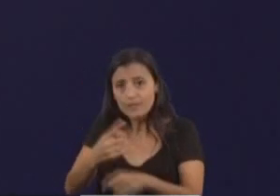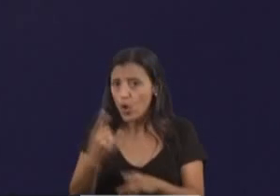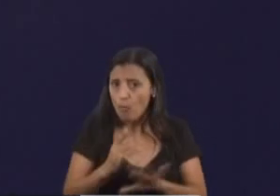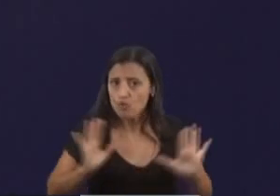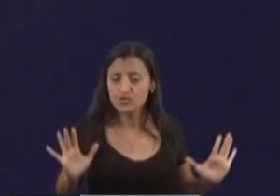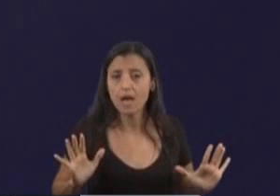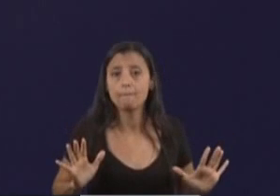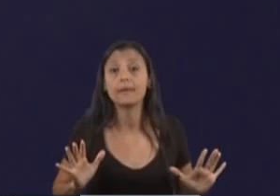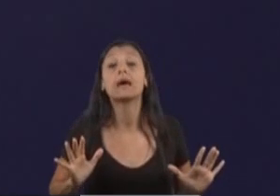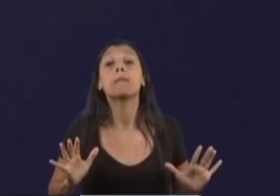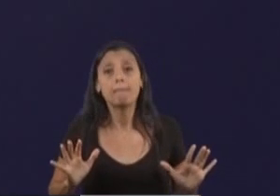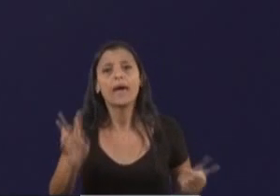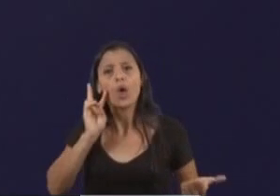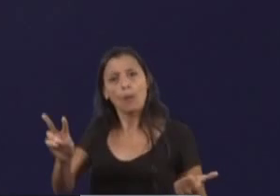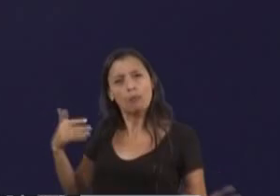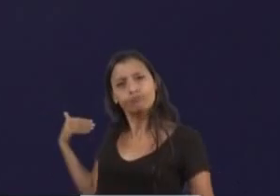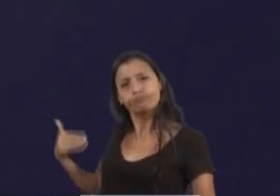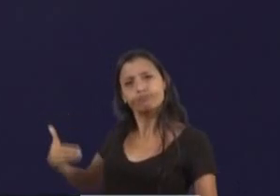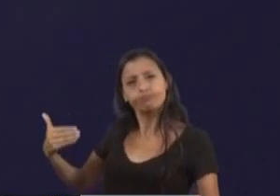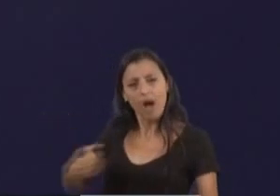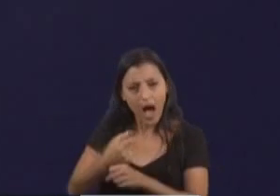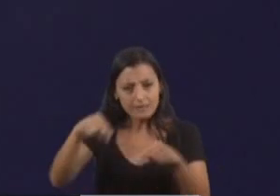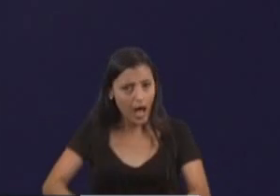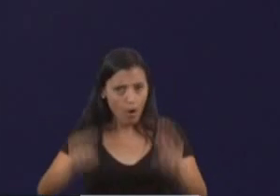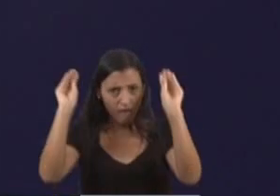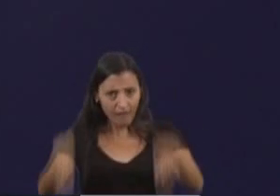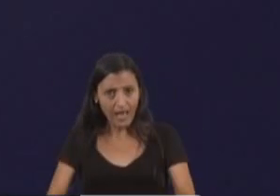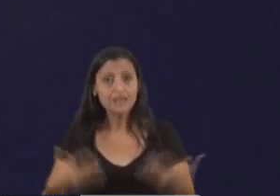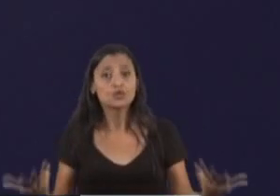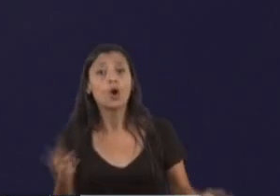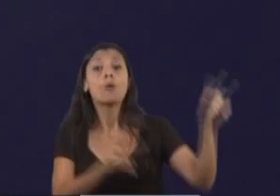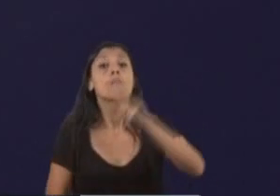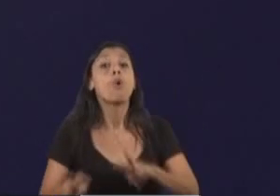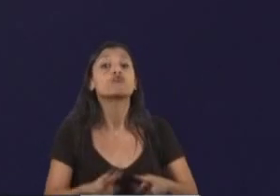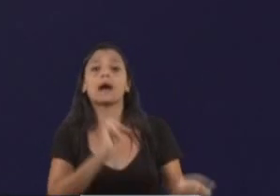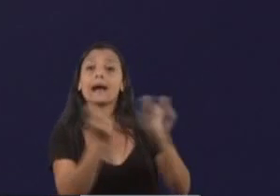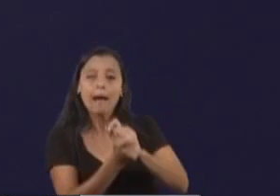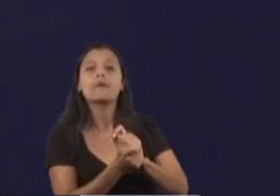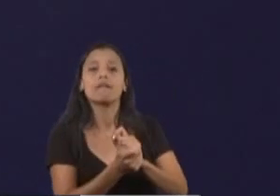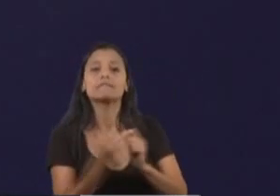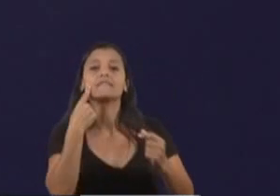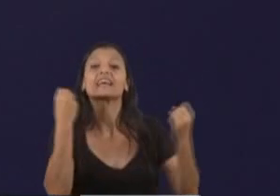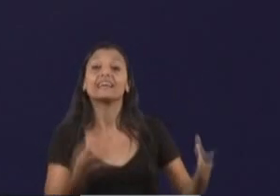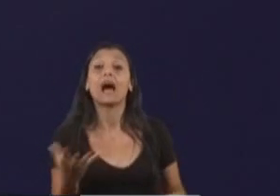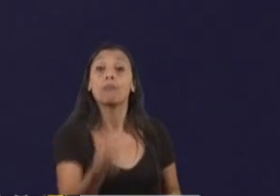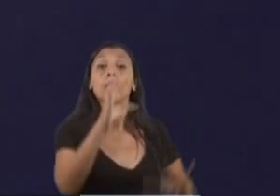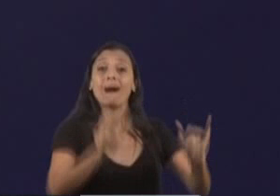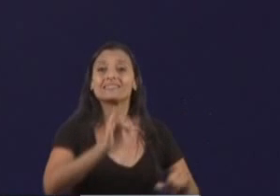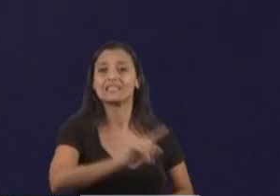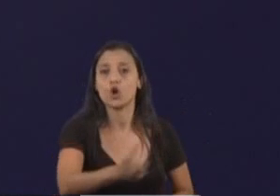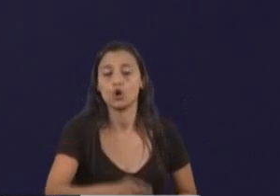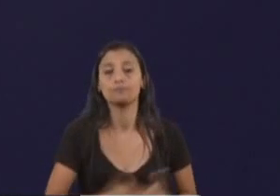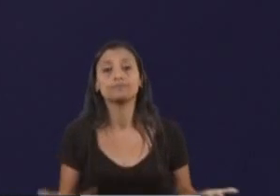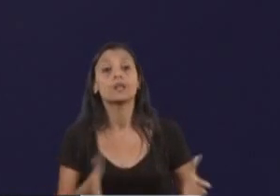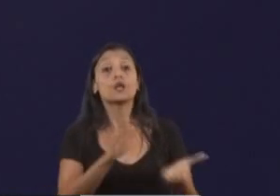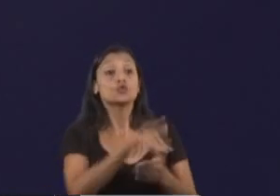pero entendimos que hasta acá no se lograron resultados, que es efectivamente bregar por la paz de los pueblos. Lo que me